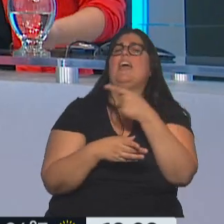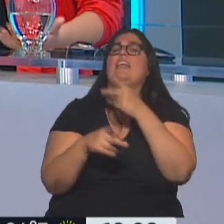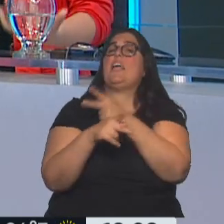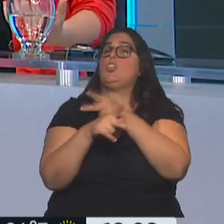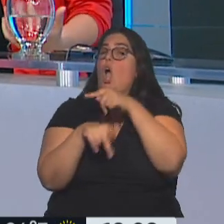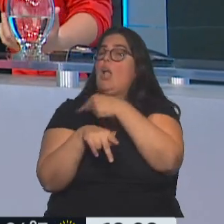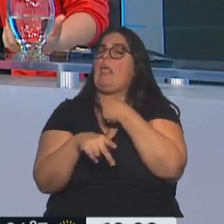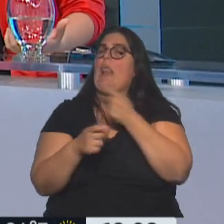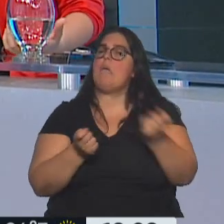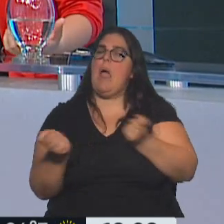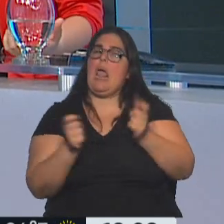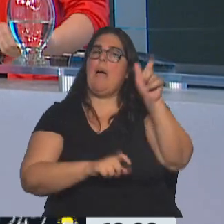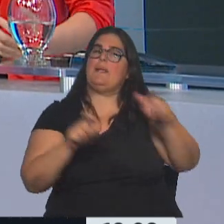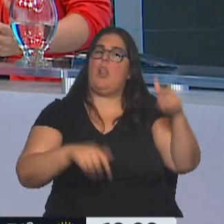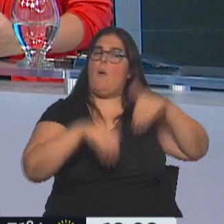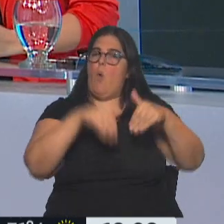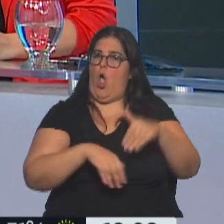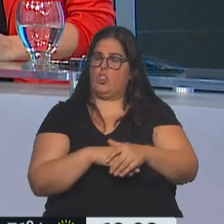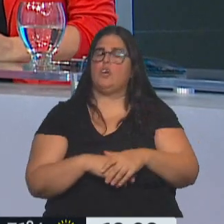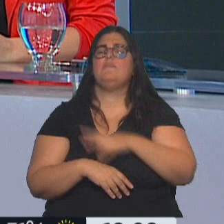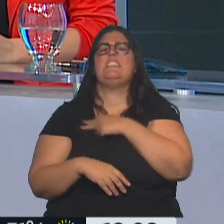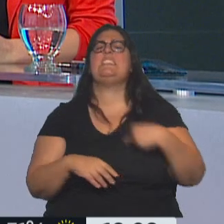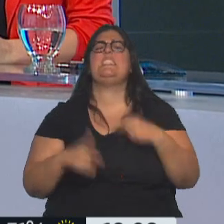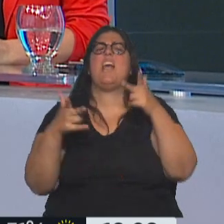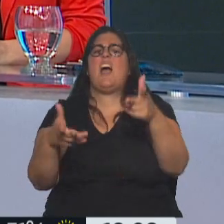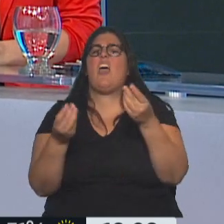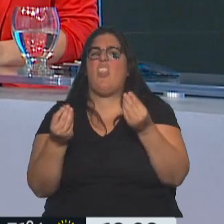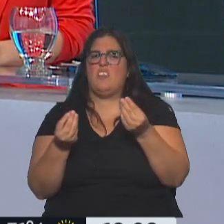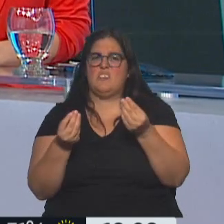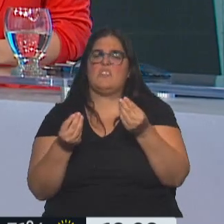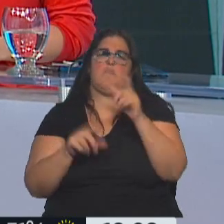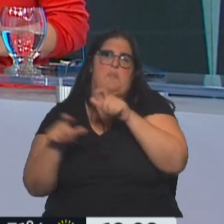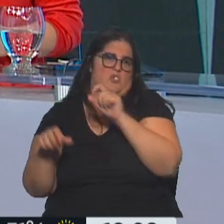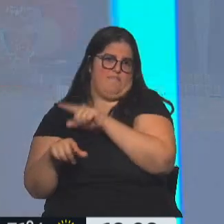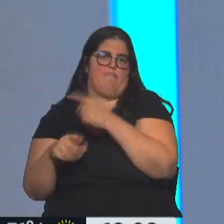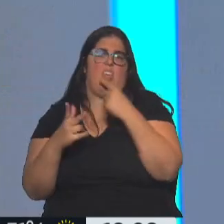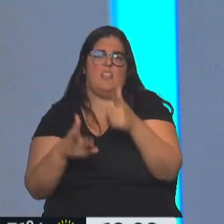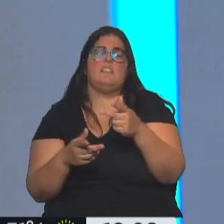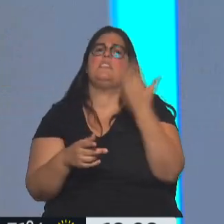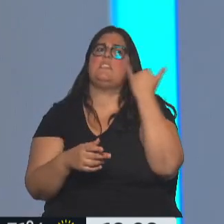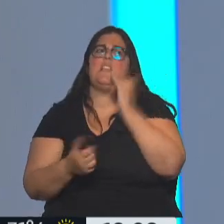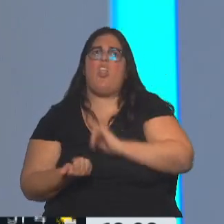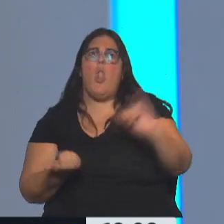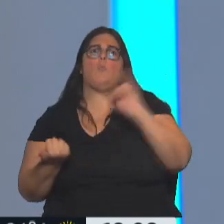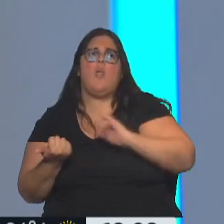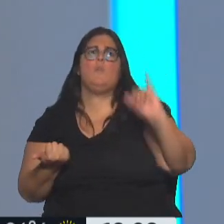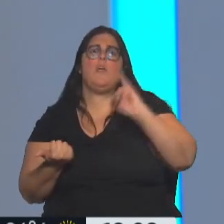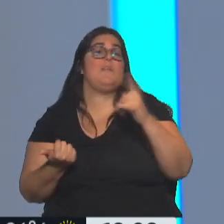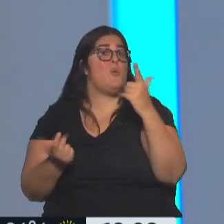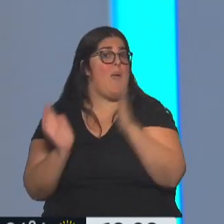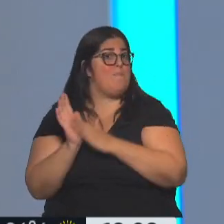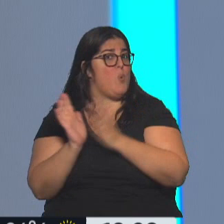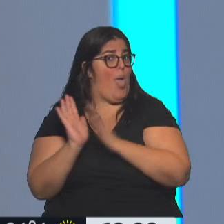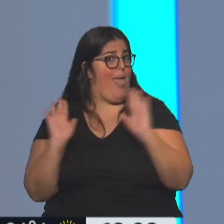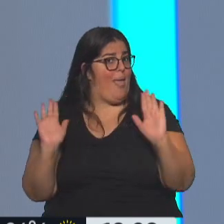esta red social. ¿Qué es lo que dice China? Bueno, vienen desde hace un tiempo denunciando esto, pero lo cierto es que no tienen ninguna prueba para decir que se